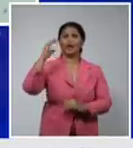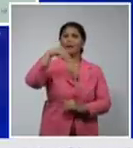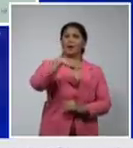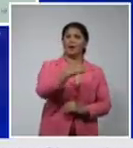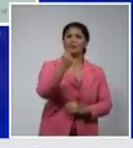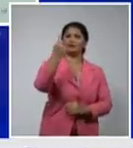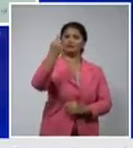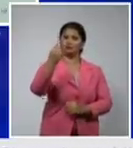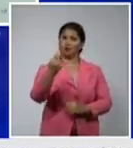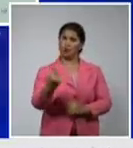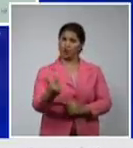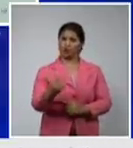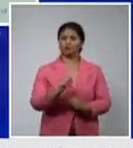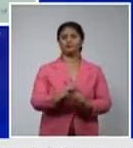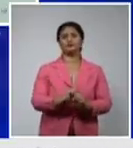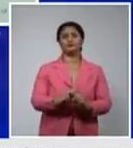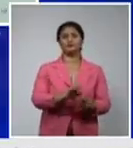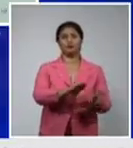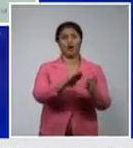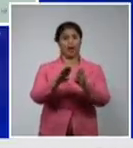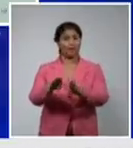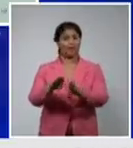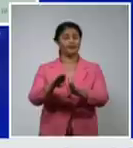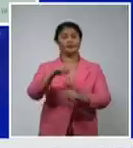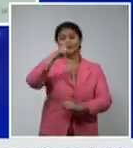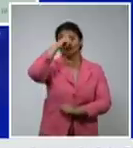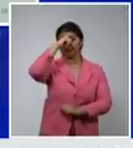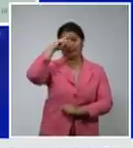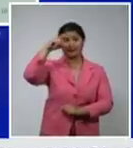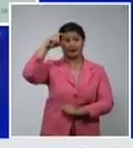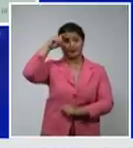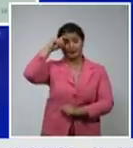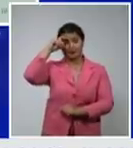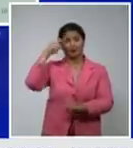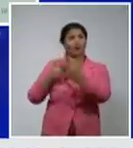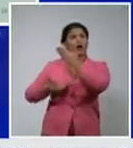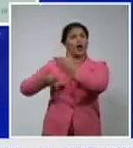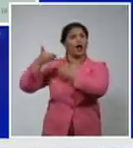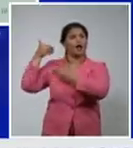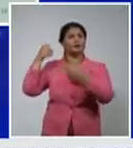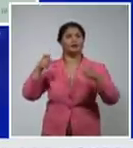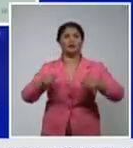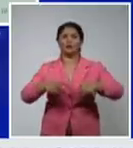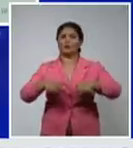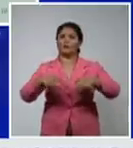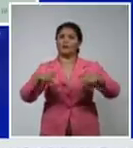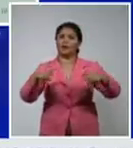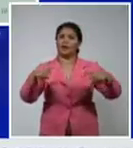Santi Espíritu, que había venido teniendo un incremento del número de casos